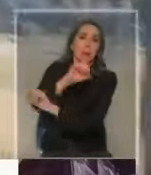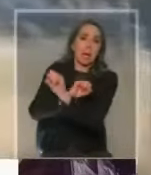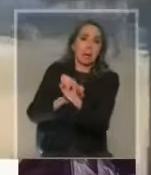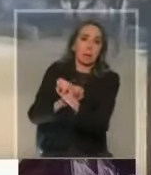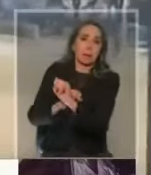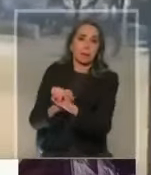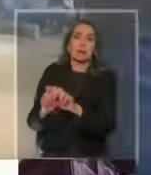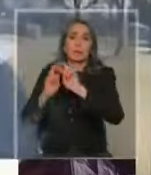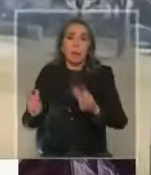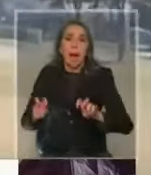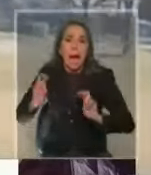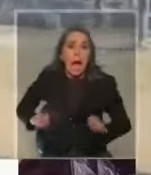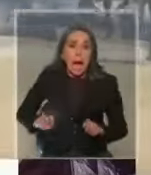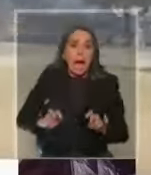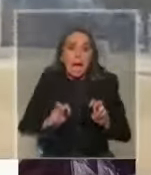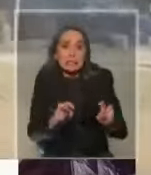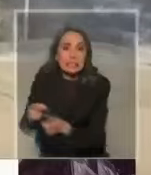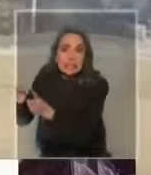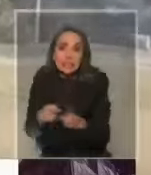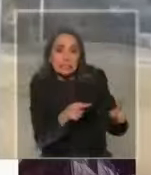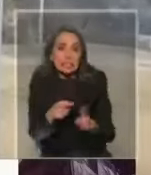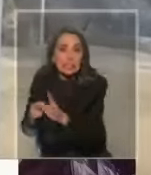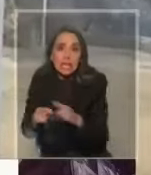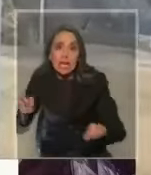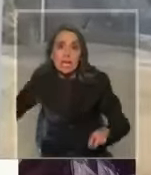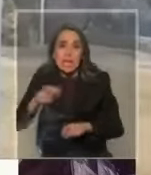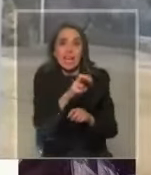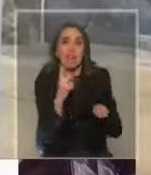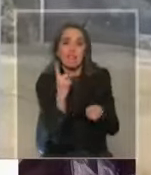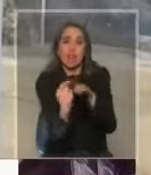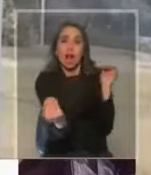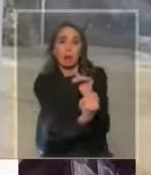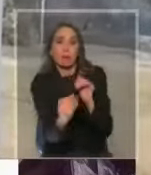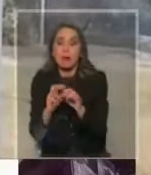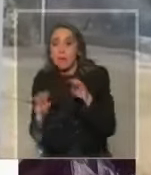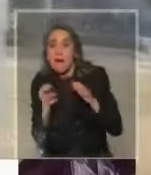una persecución a pie, atravesando la vía de alta velocidad.